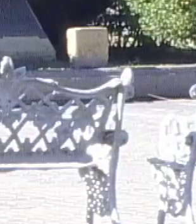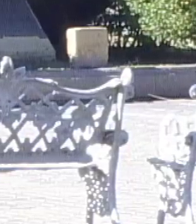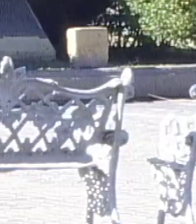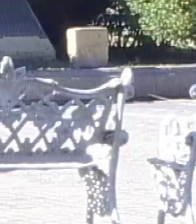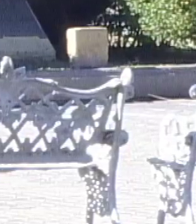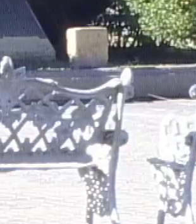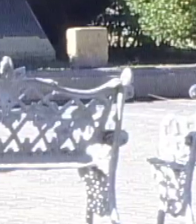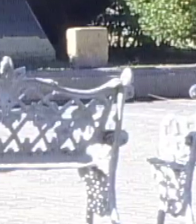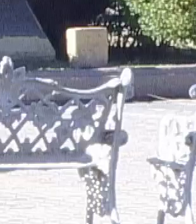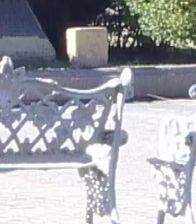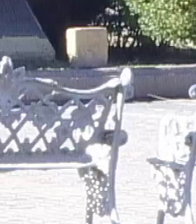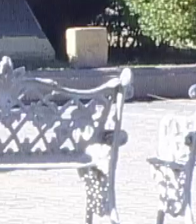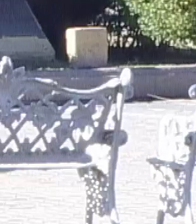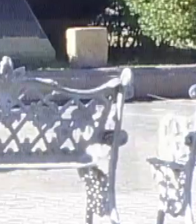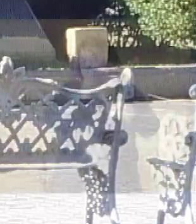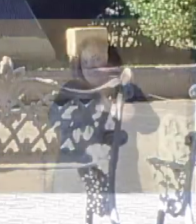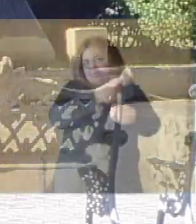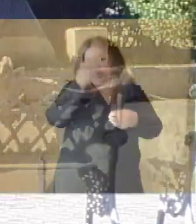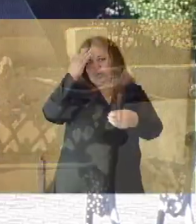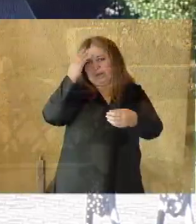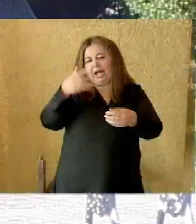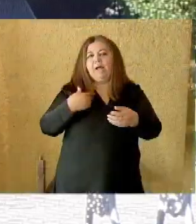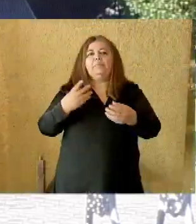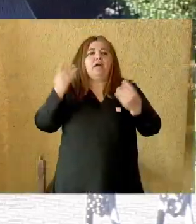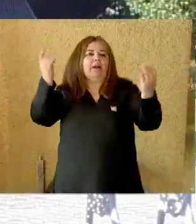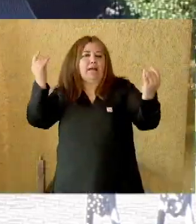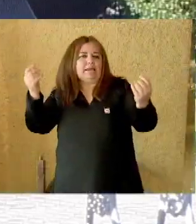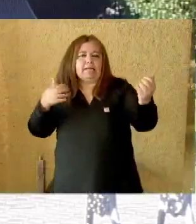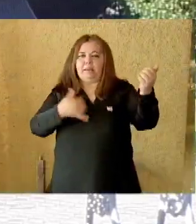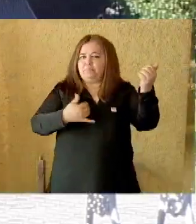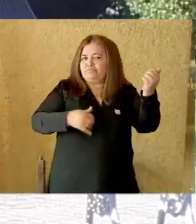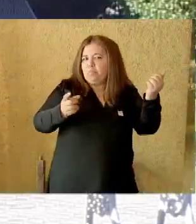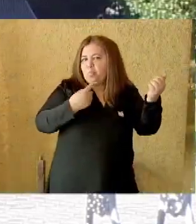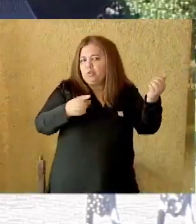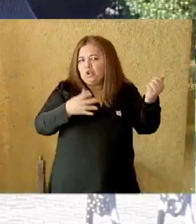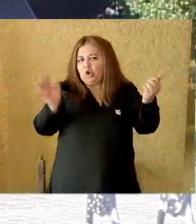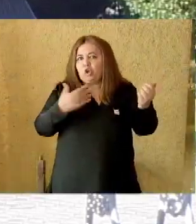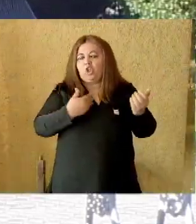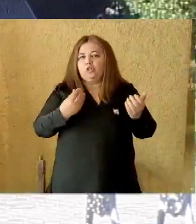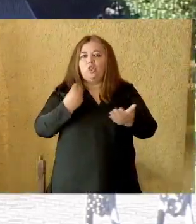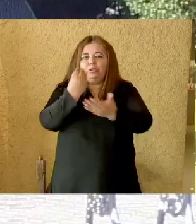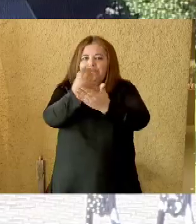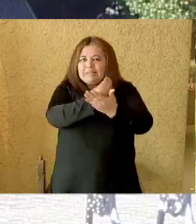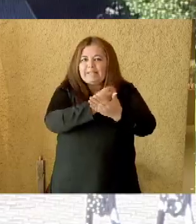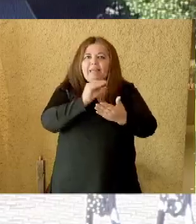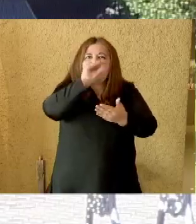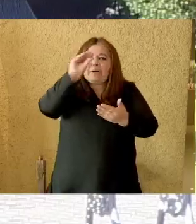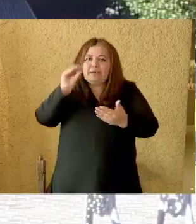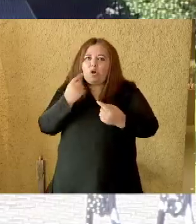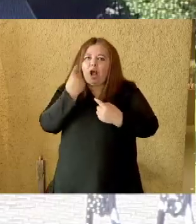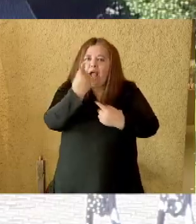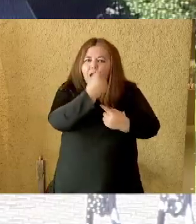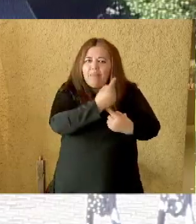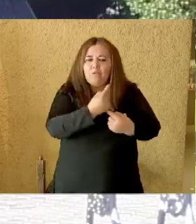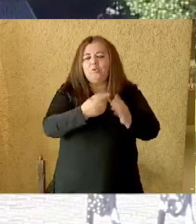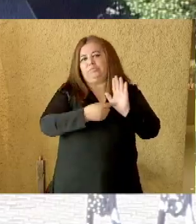arte de los bailarines, de los músicos. Aquí están todos representados, por supuesto, para que nos podamos ver, para que nos podamos sentir, para